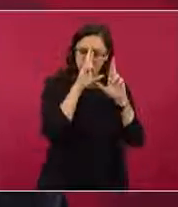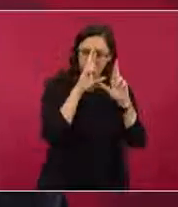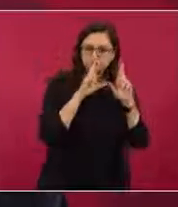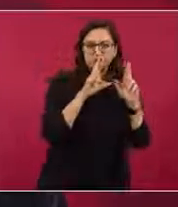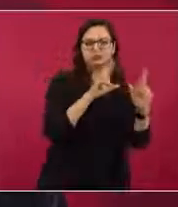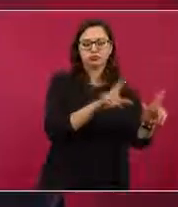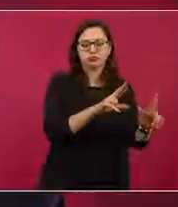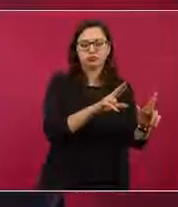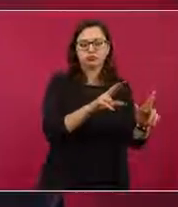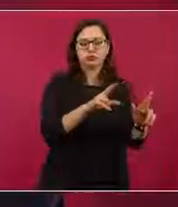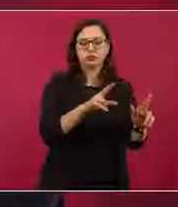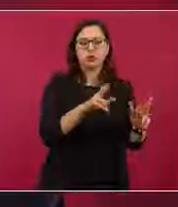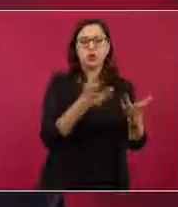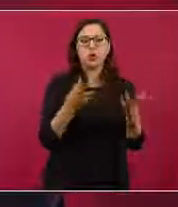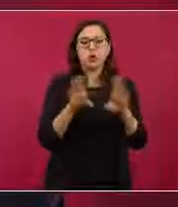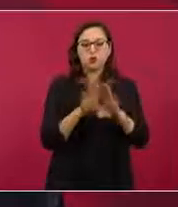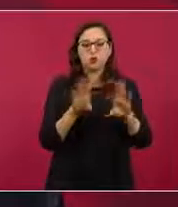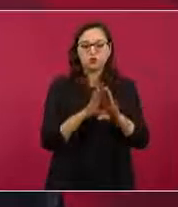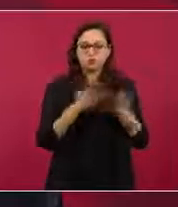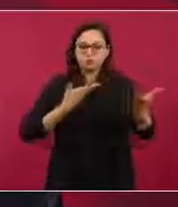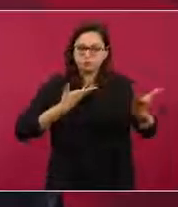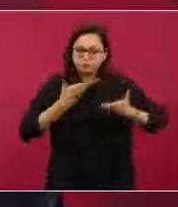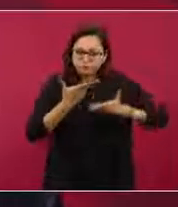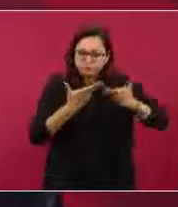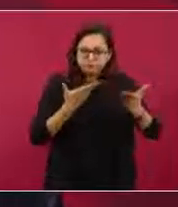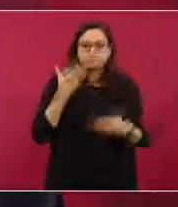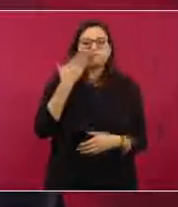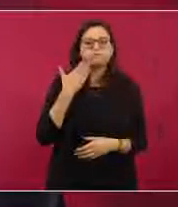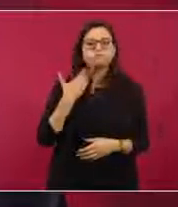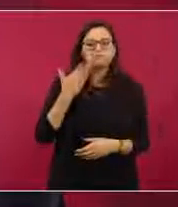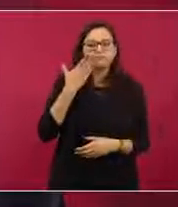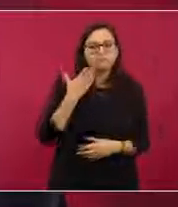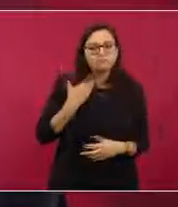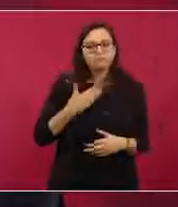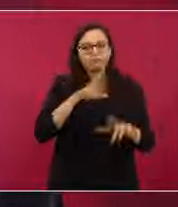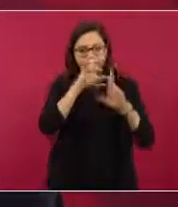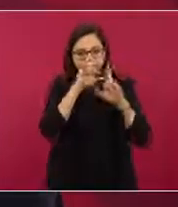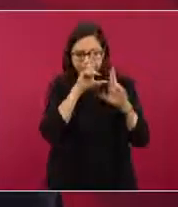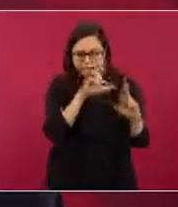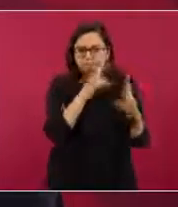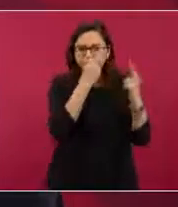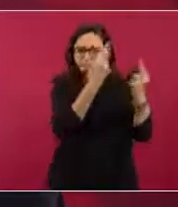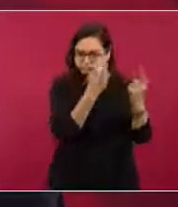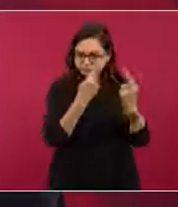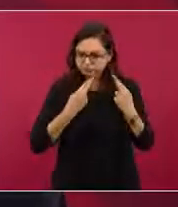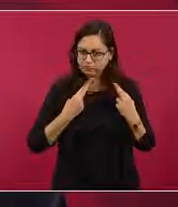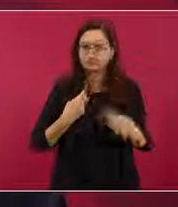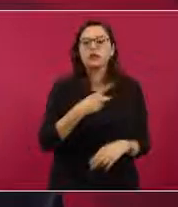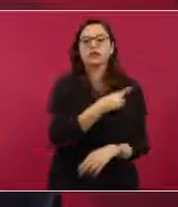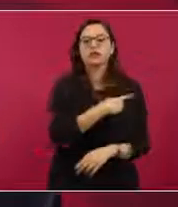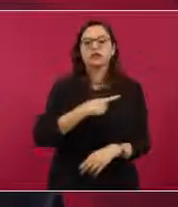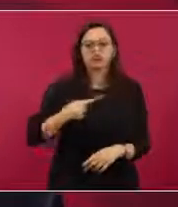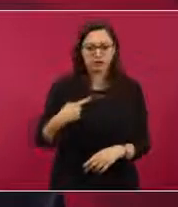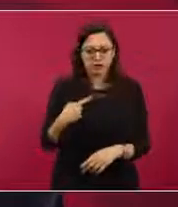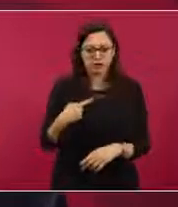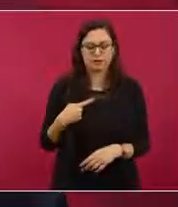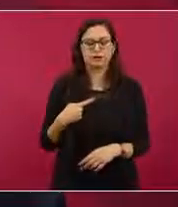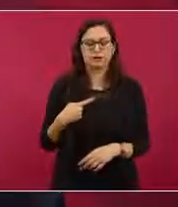Tenemos que tener relaciones cordiales y sobre todo de respeto y